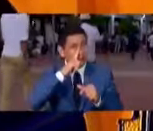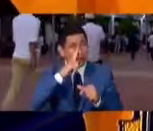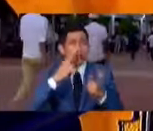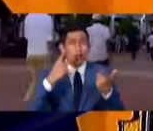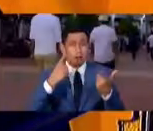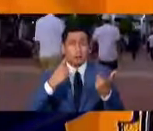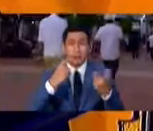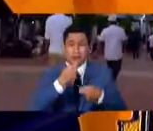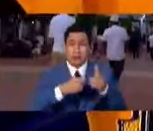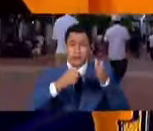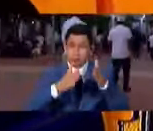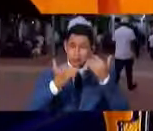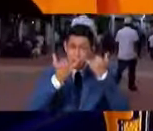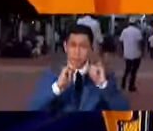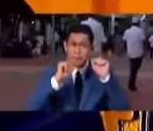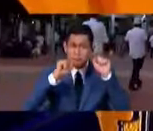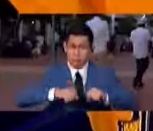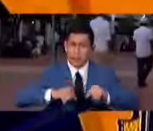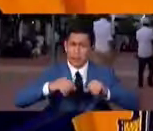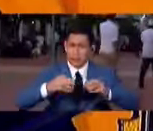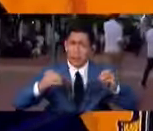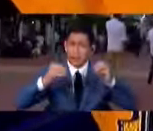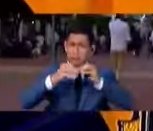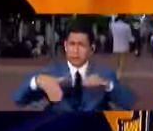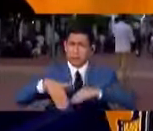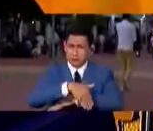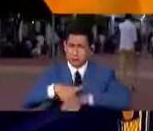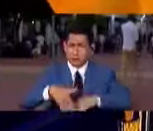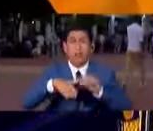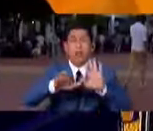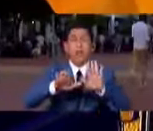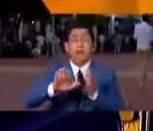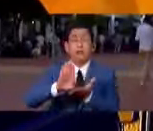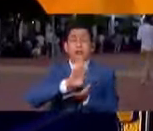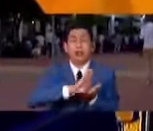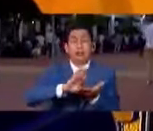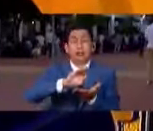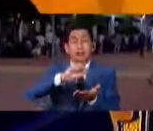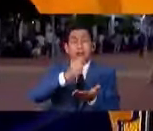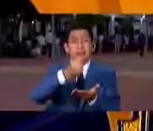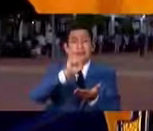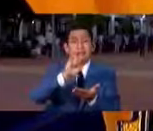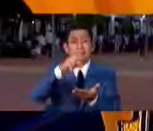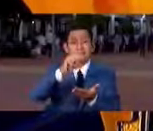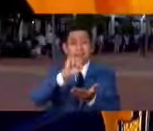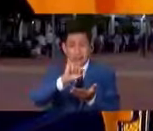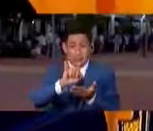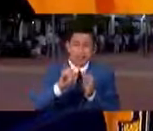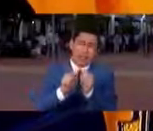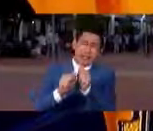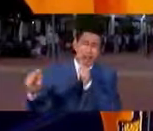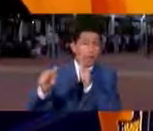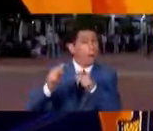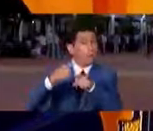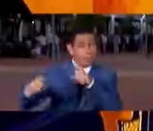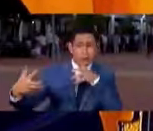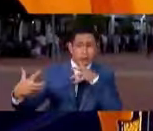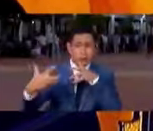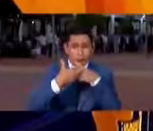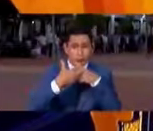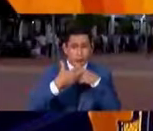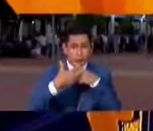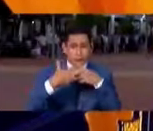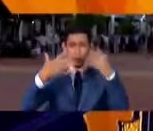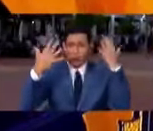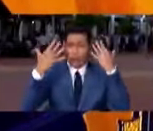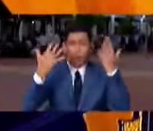orquesta filarmónica llegando a los mercados, a sectores olvidados como Monte Sinaí y alrededores, que también son Guayaquil. Guayaquil siempre